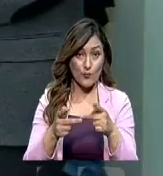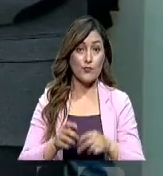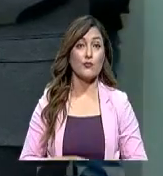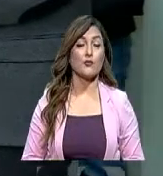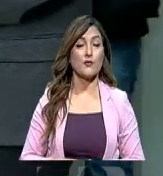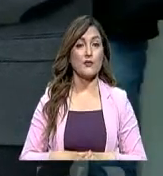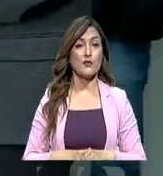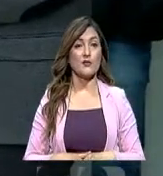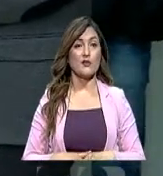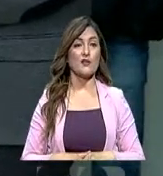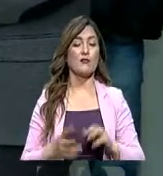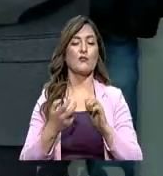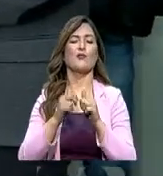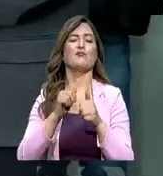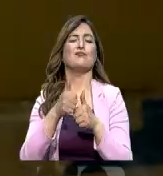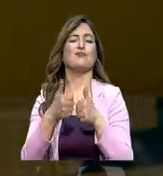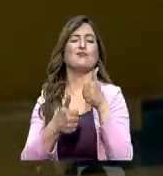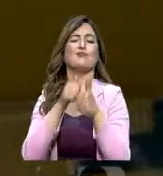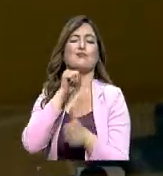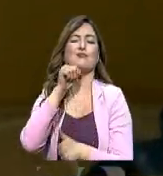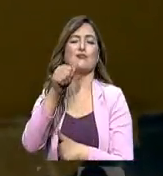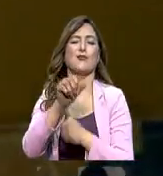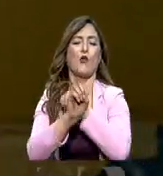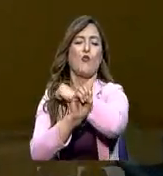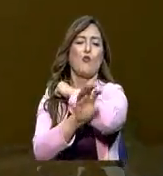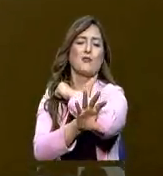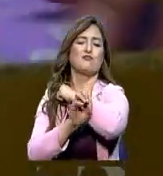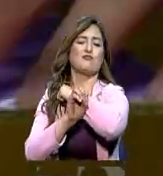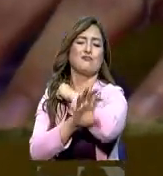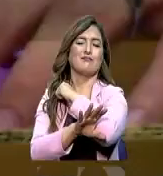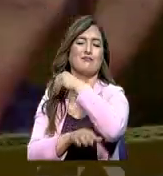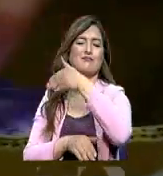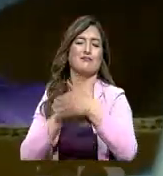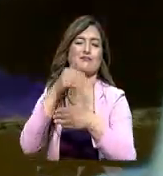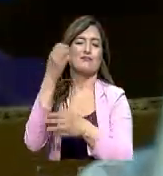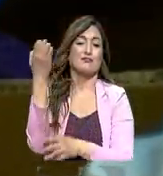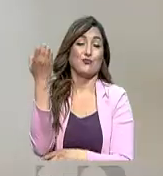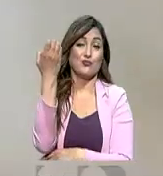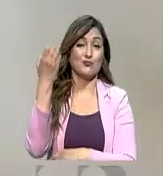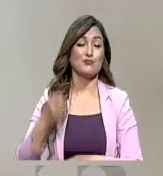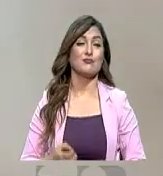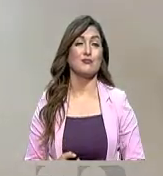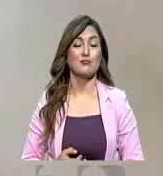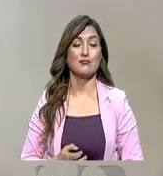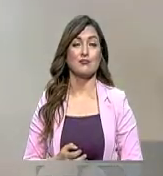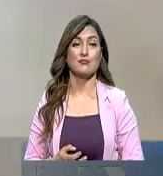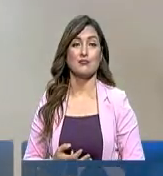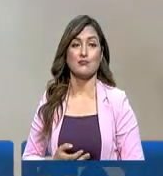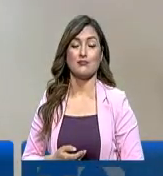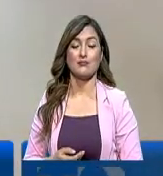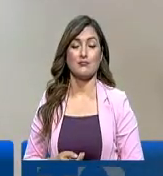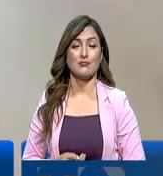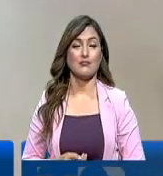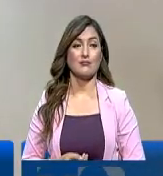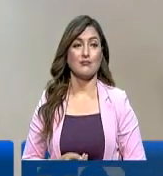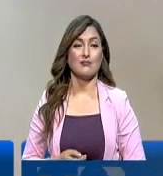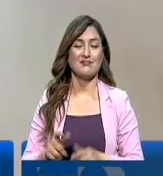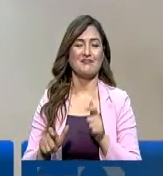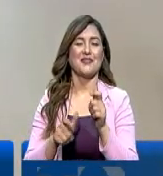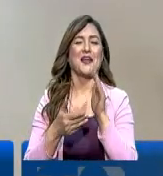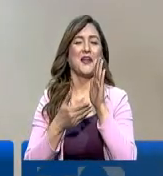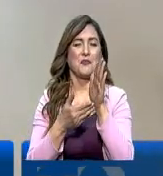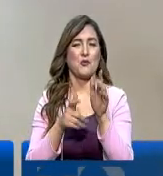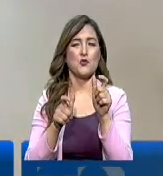además otro de los problemas es la falta de publicidad que existen procesos emergentes los oferentes deben estar viendo a cada rato la